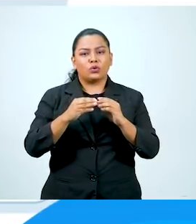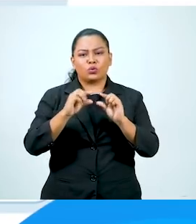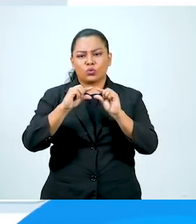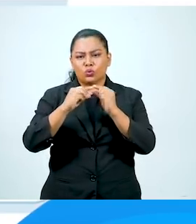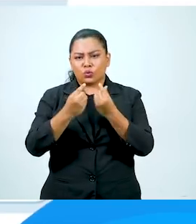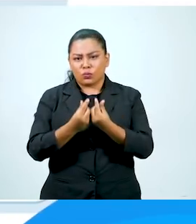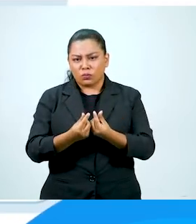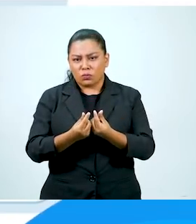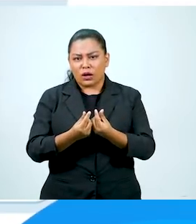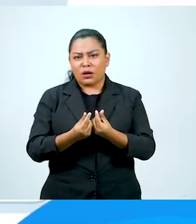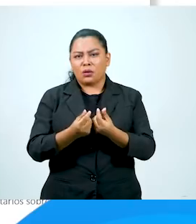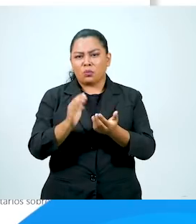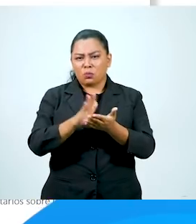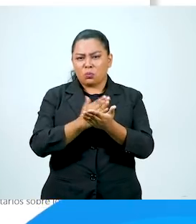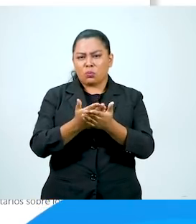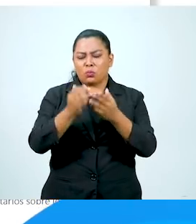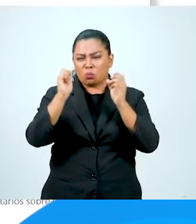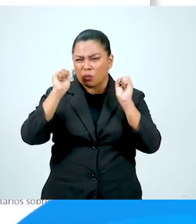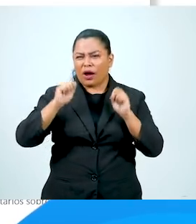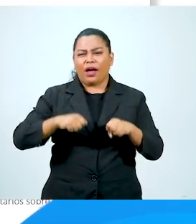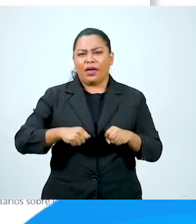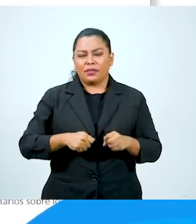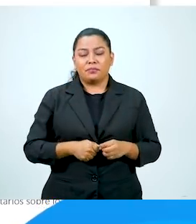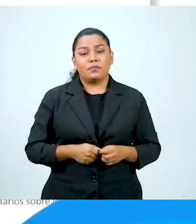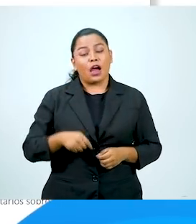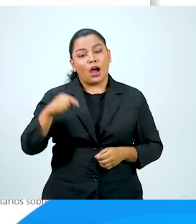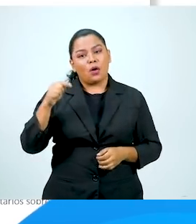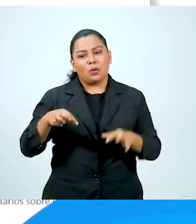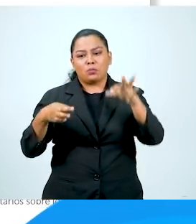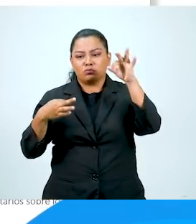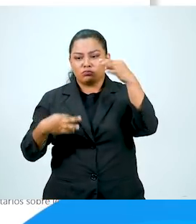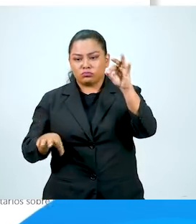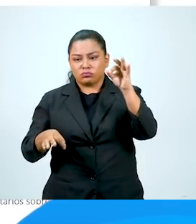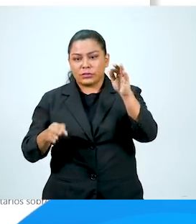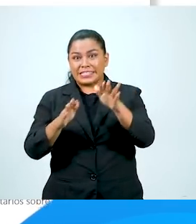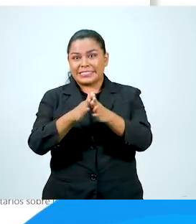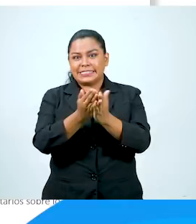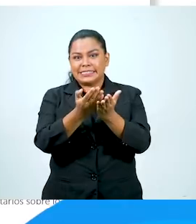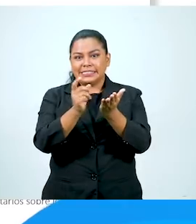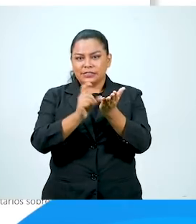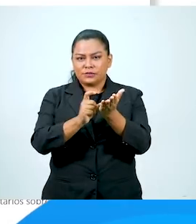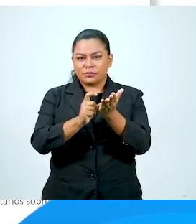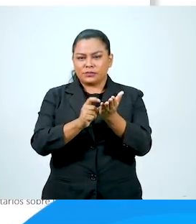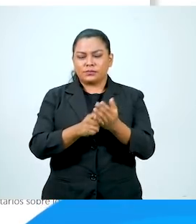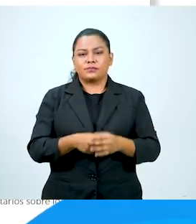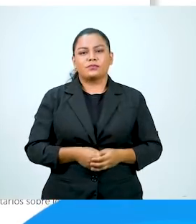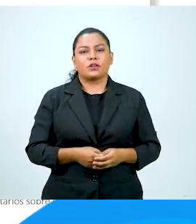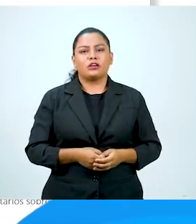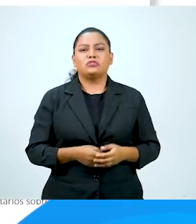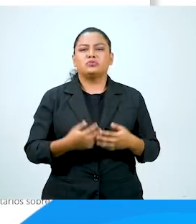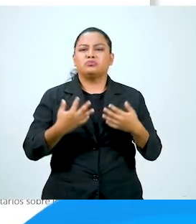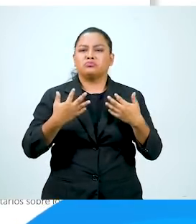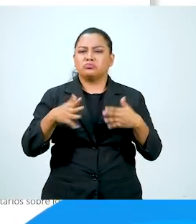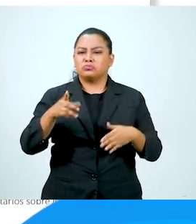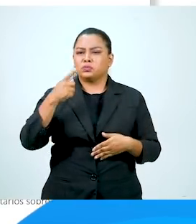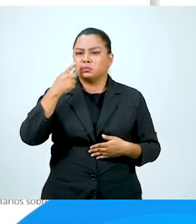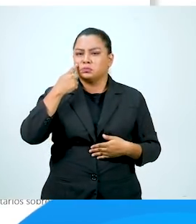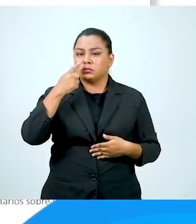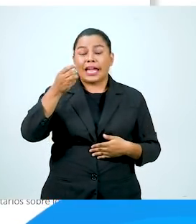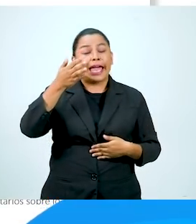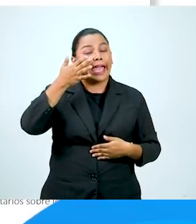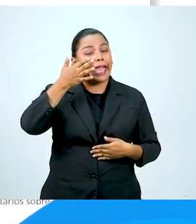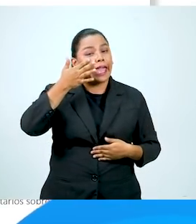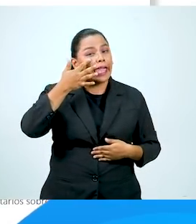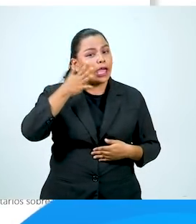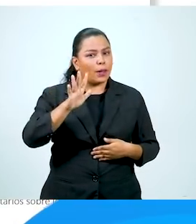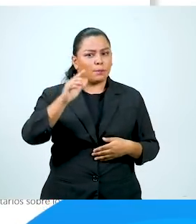socialización. Ahora veamos las páginas correspondientes al libro de texto. Como podemos ver, en